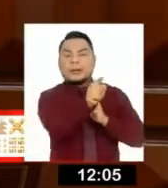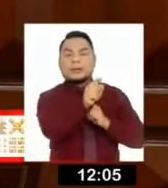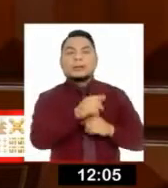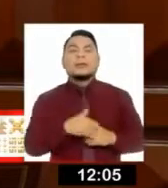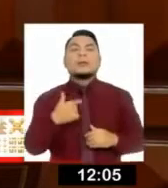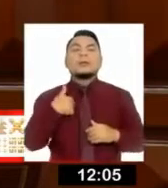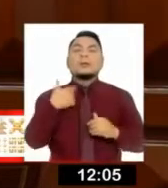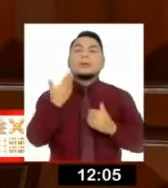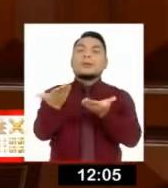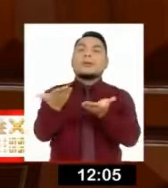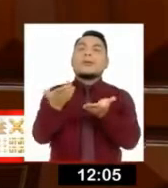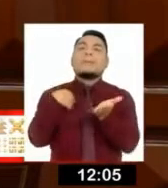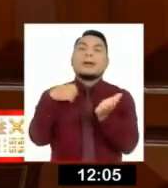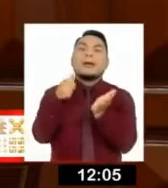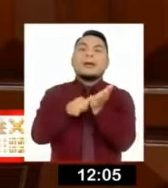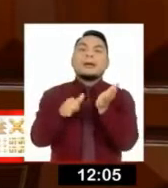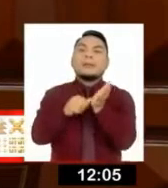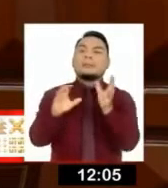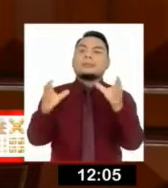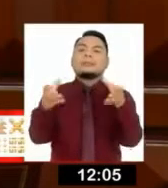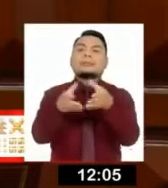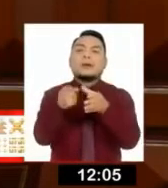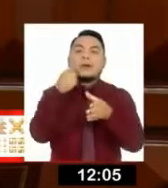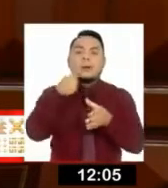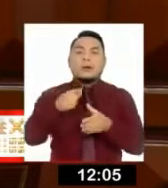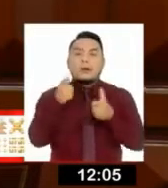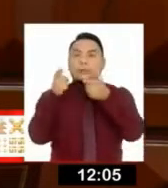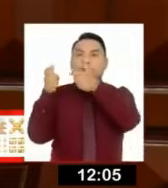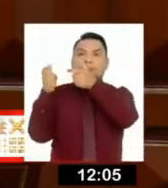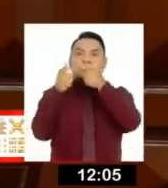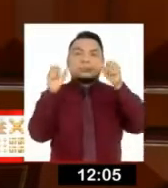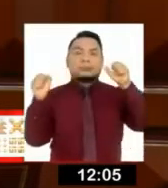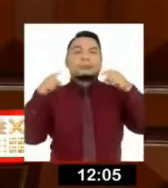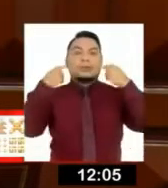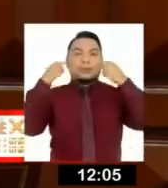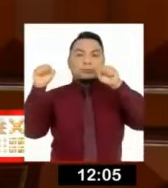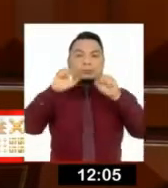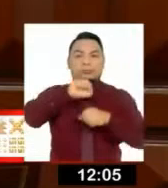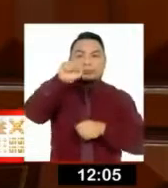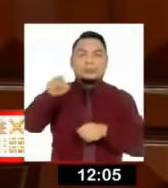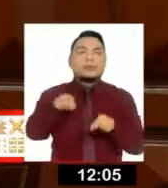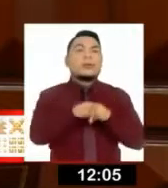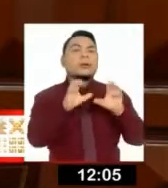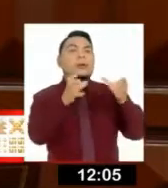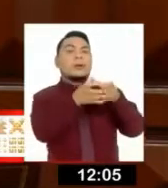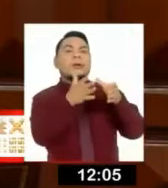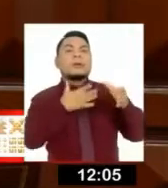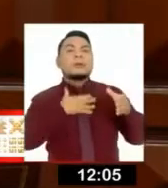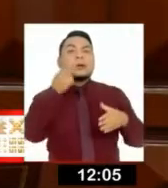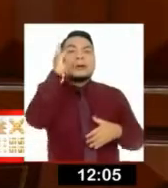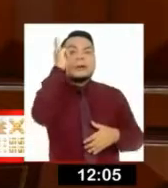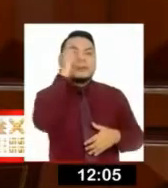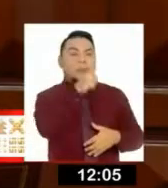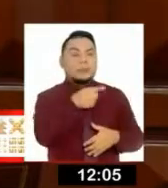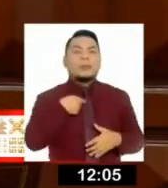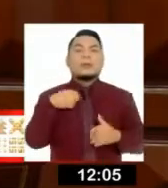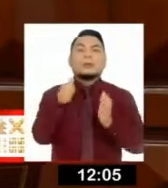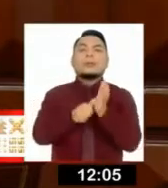a mis hermanos ronderos, a mis hermanos maestros, a mis hermanos